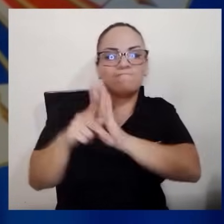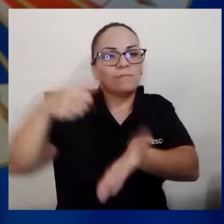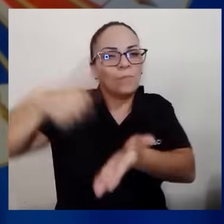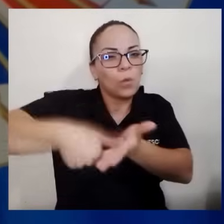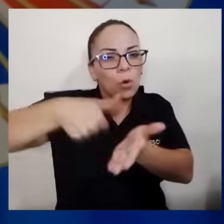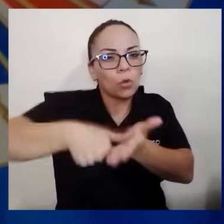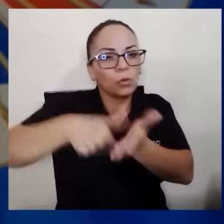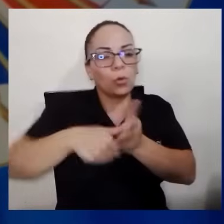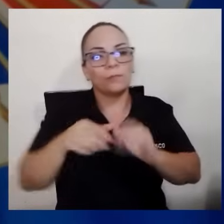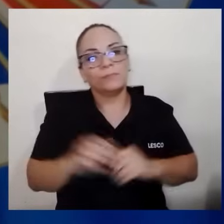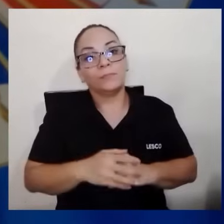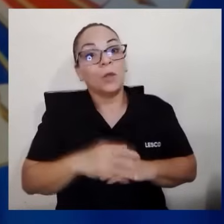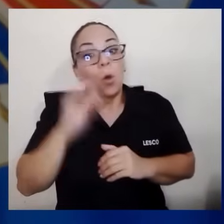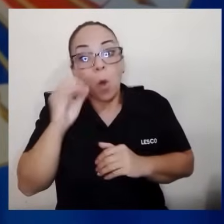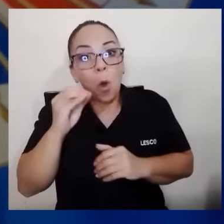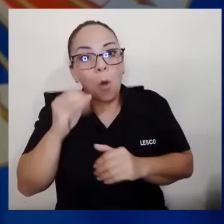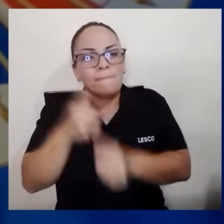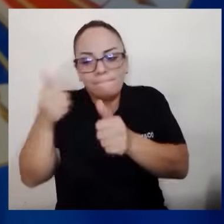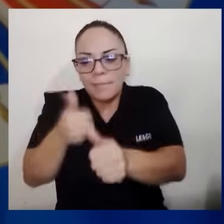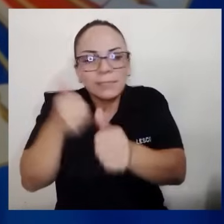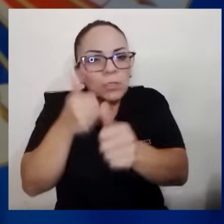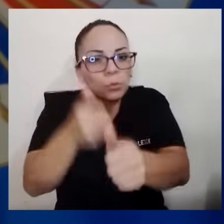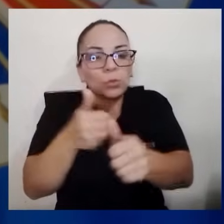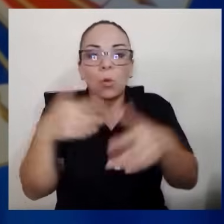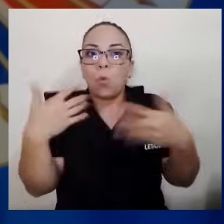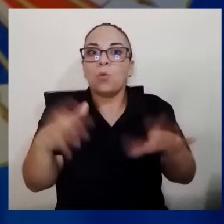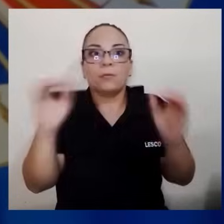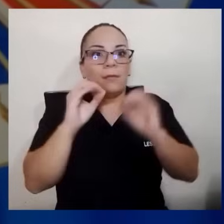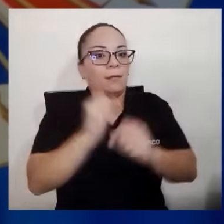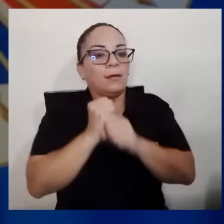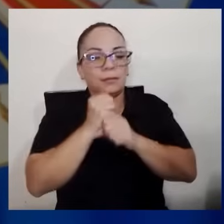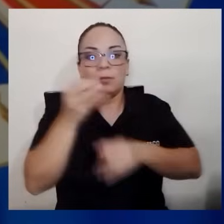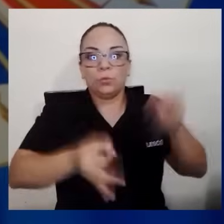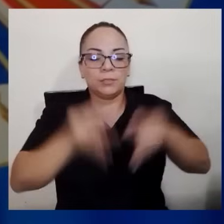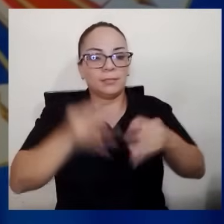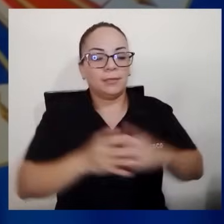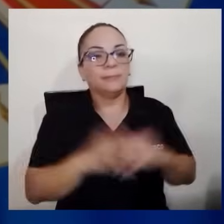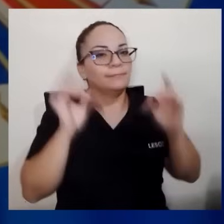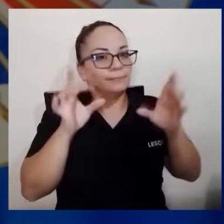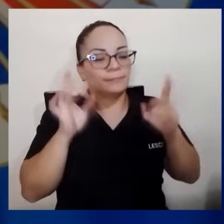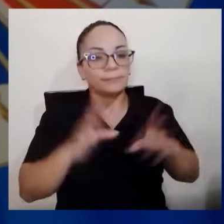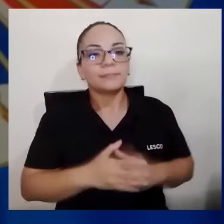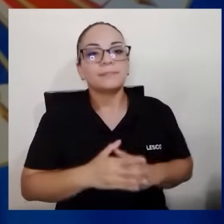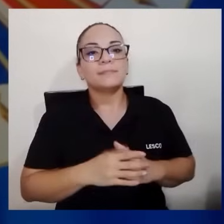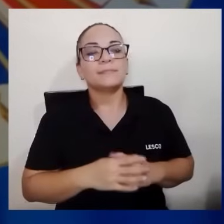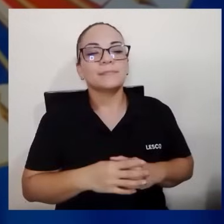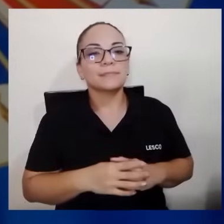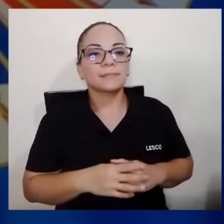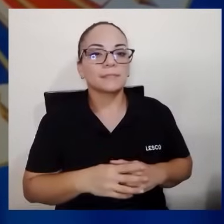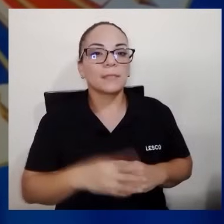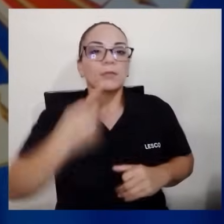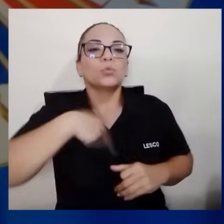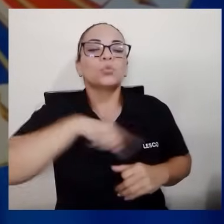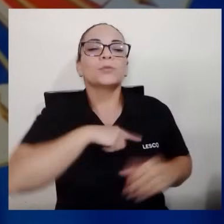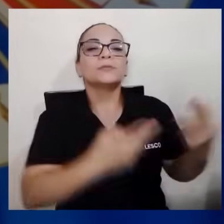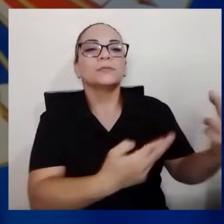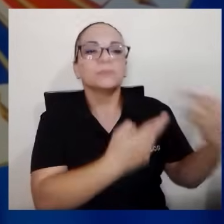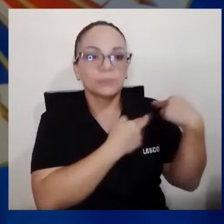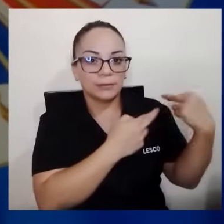persecuciones sin garantía judicial es nuestra responsabilidad